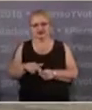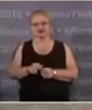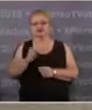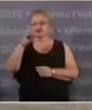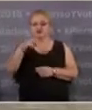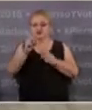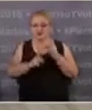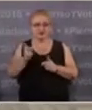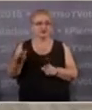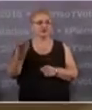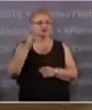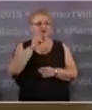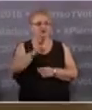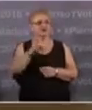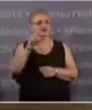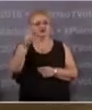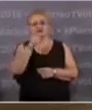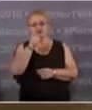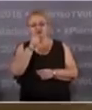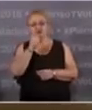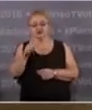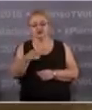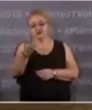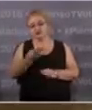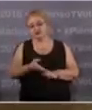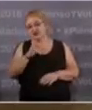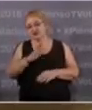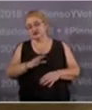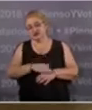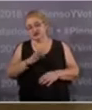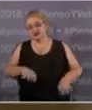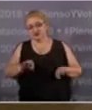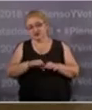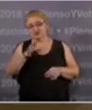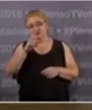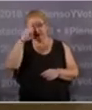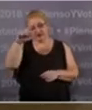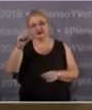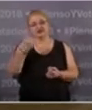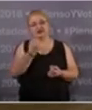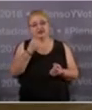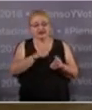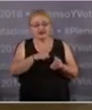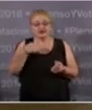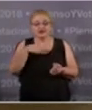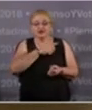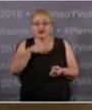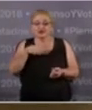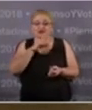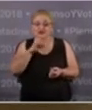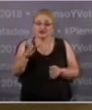las condiciones laborales de las y los policías son fundamentales para que quienes nos deben de cuidar realmente lo puedan hacer.